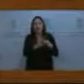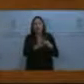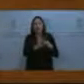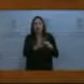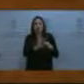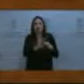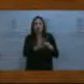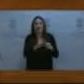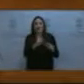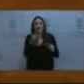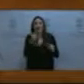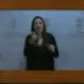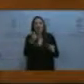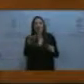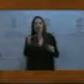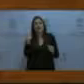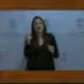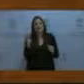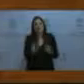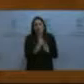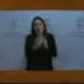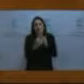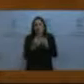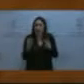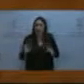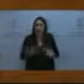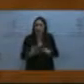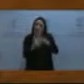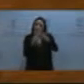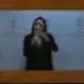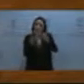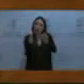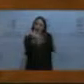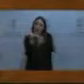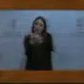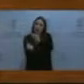del salario social con la creación de empleo.